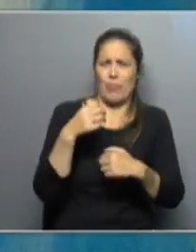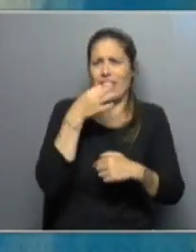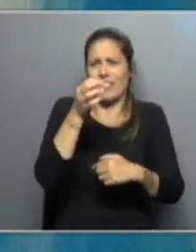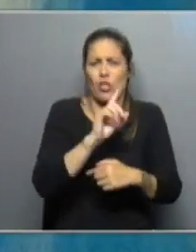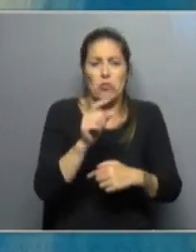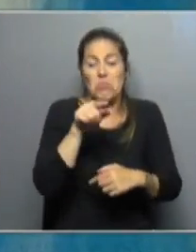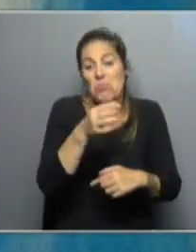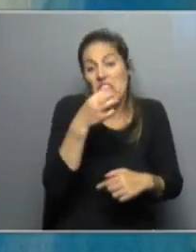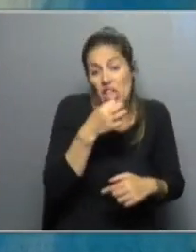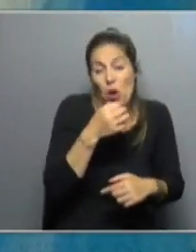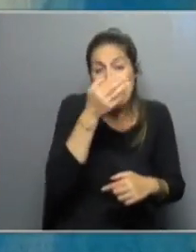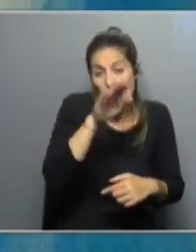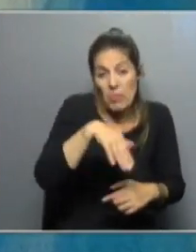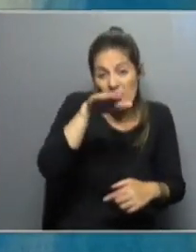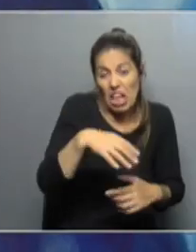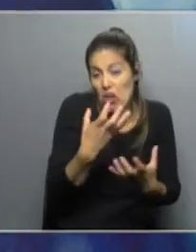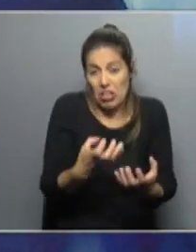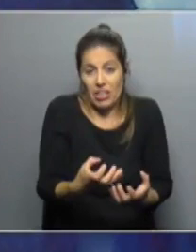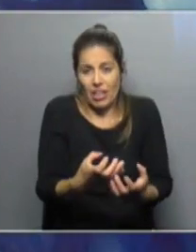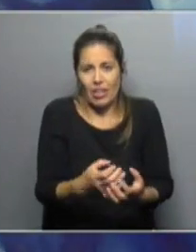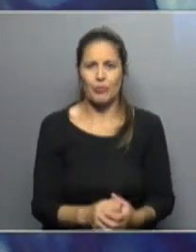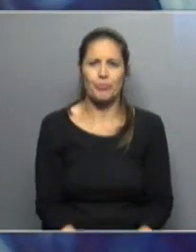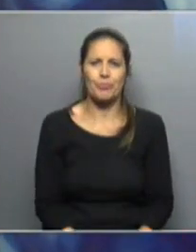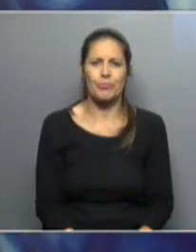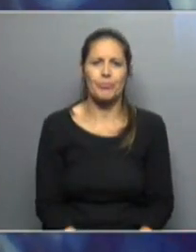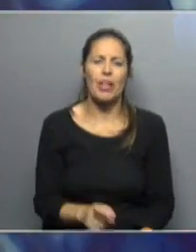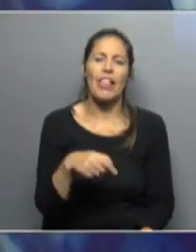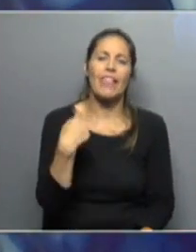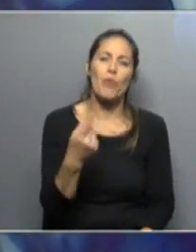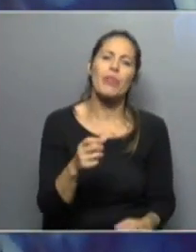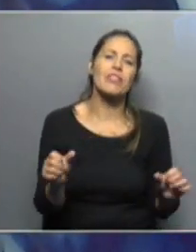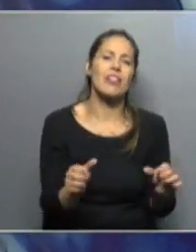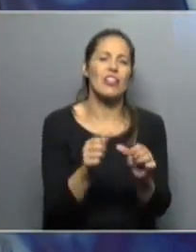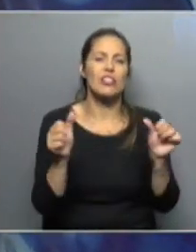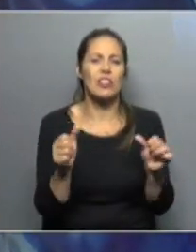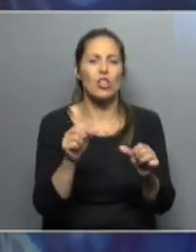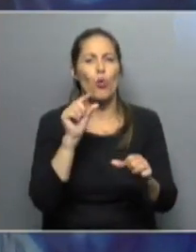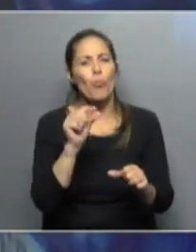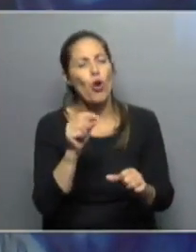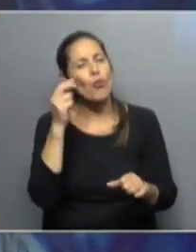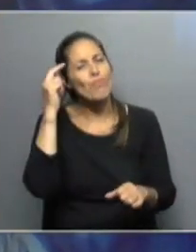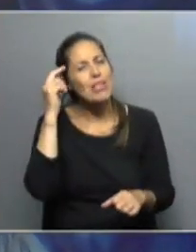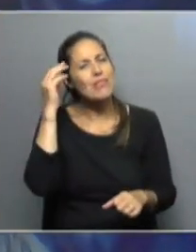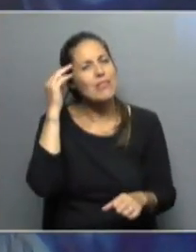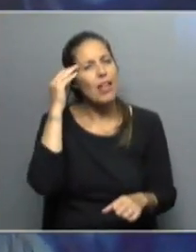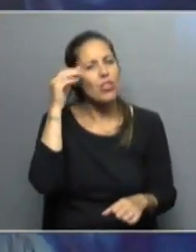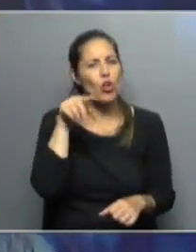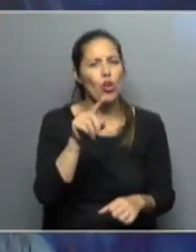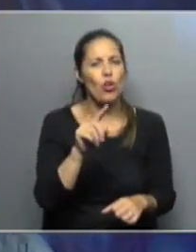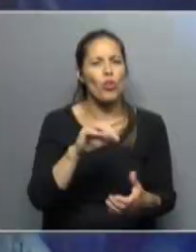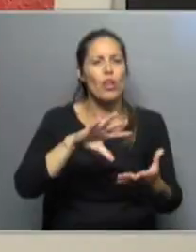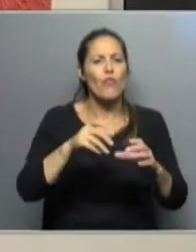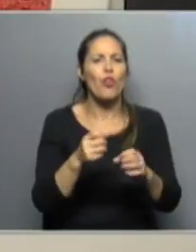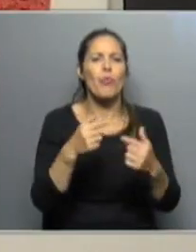vos pintás lo que quieras. Le digo, sin duda. Pero después haciendo, poco reflexionando, de una